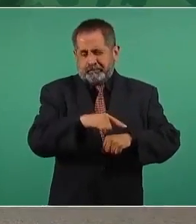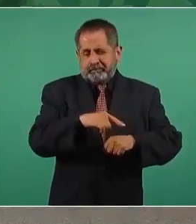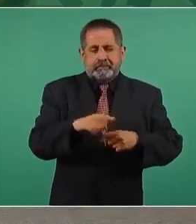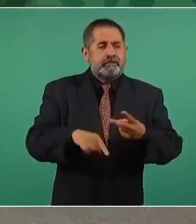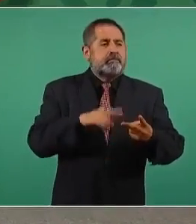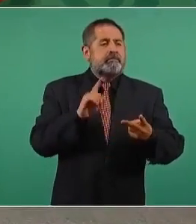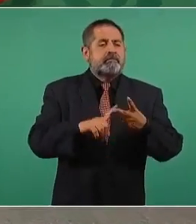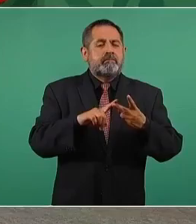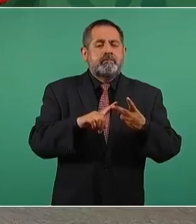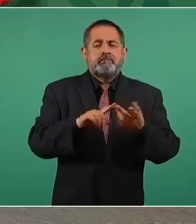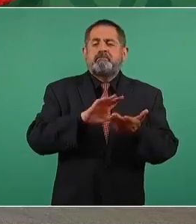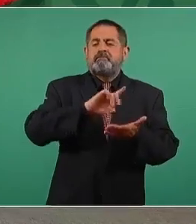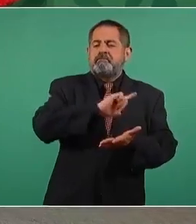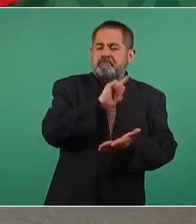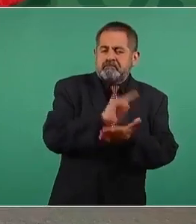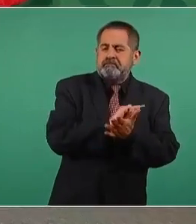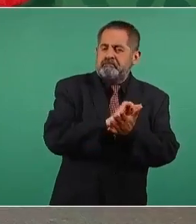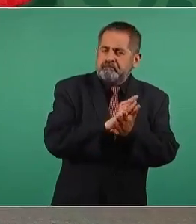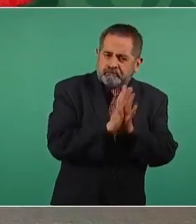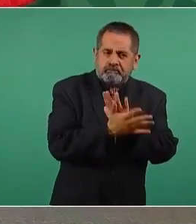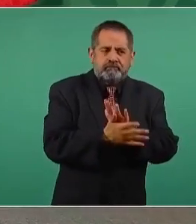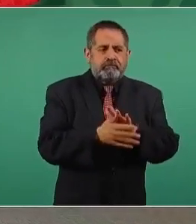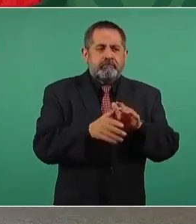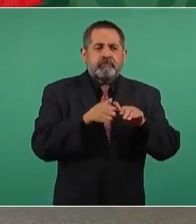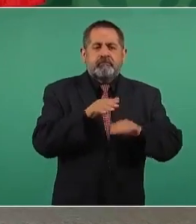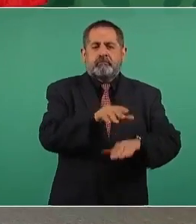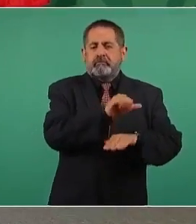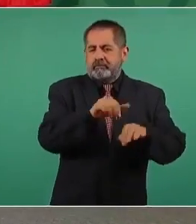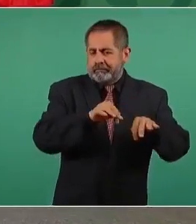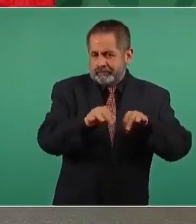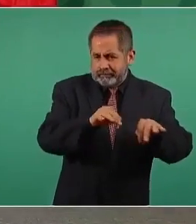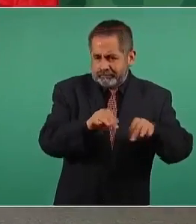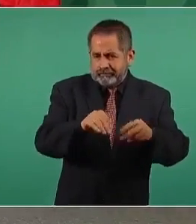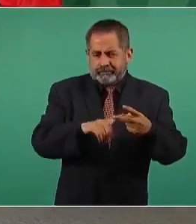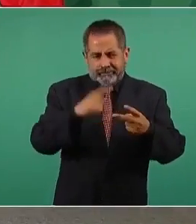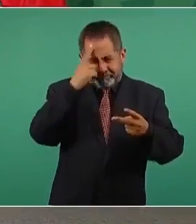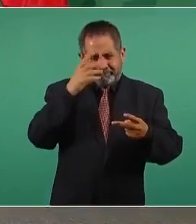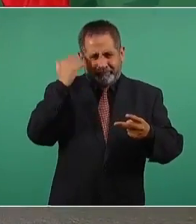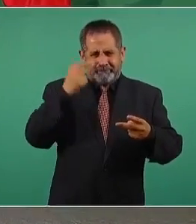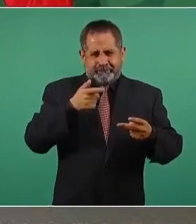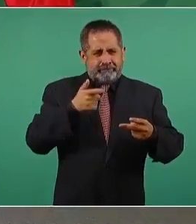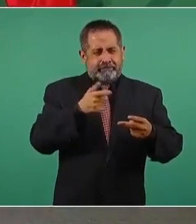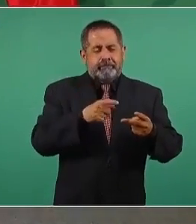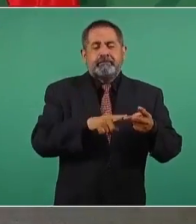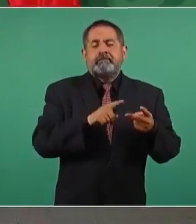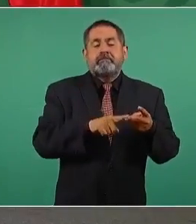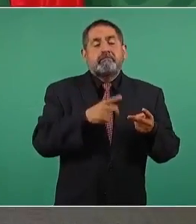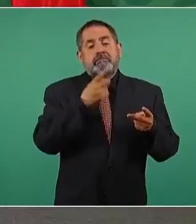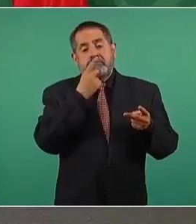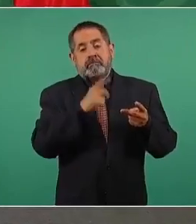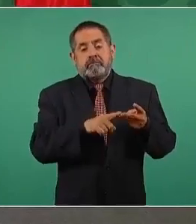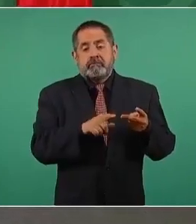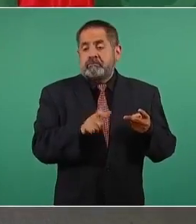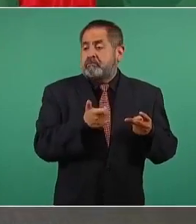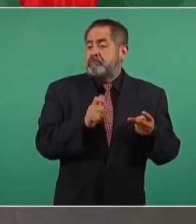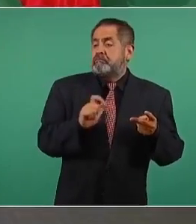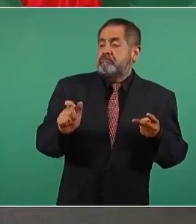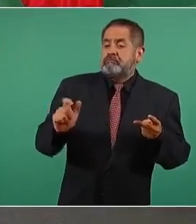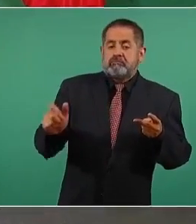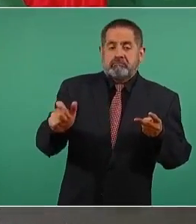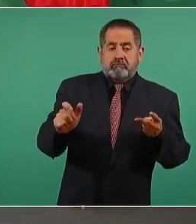la reforma laboral, que era pagarle al trabajador